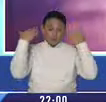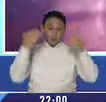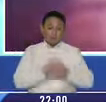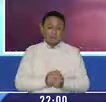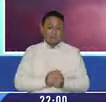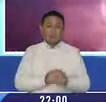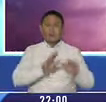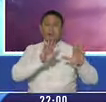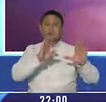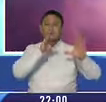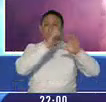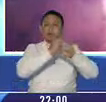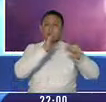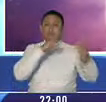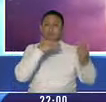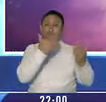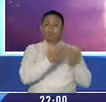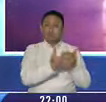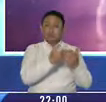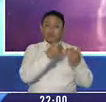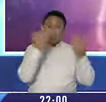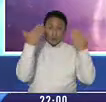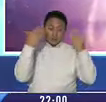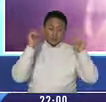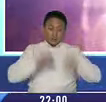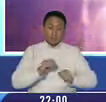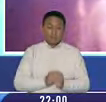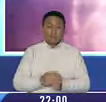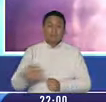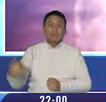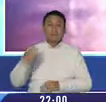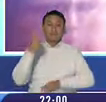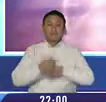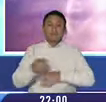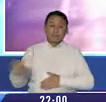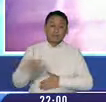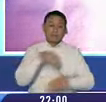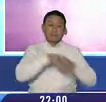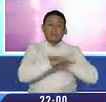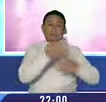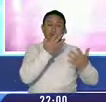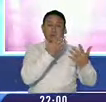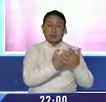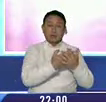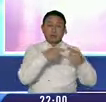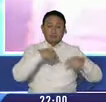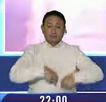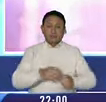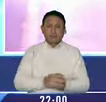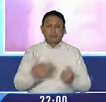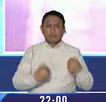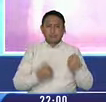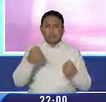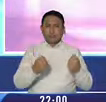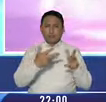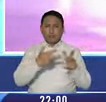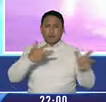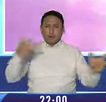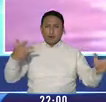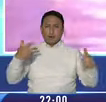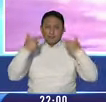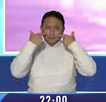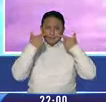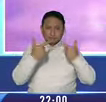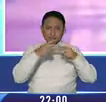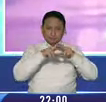las 9 de la noche, arribó a la urbe porteña para cumplir con la orden de prisión preventiva. Una amplia caravana de vehículos custodió al